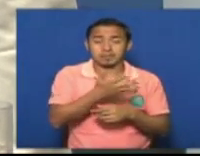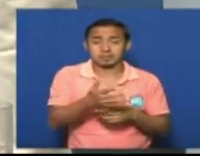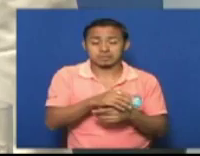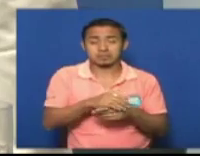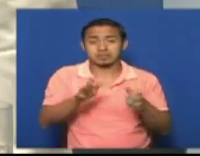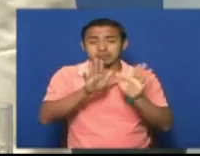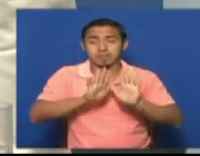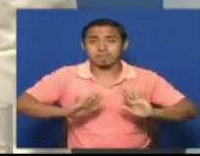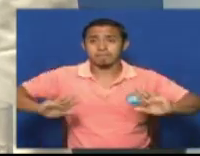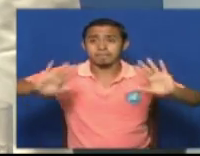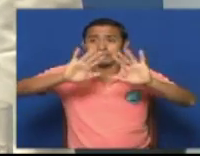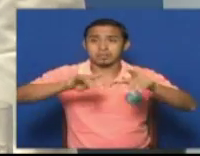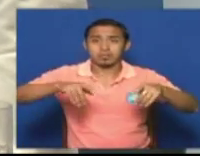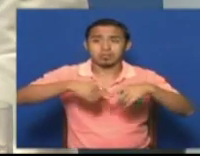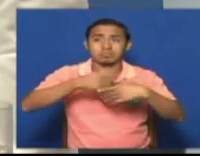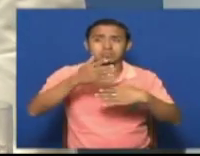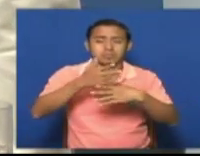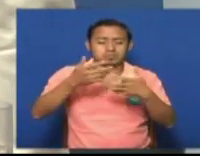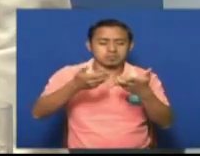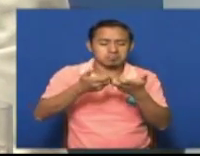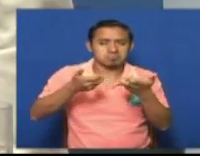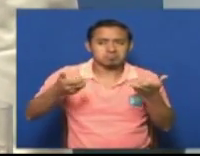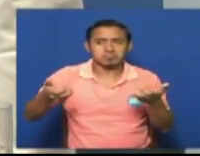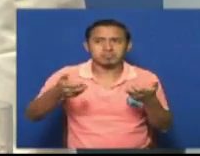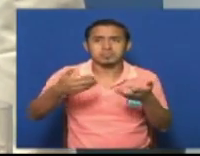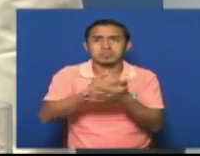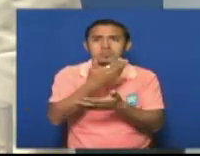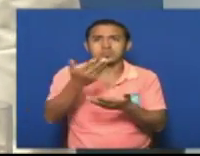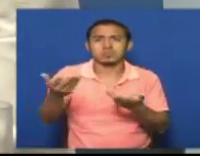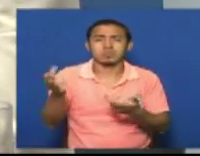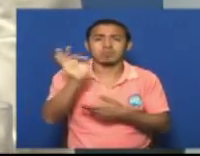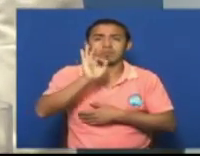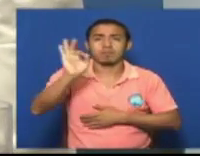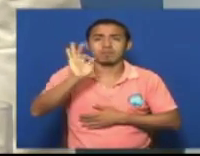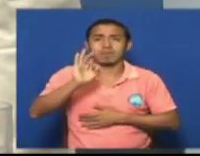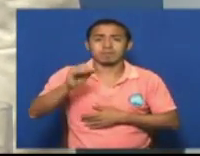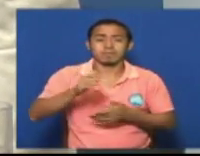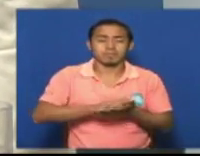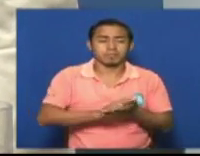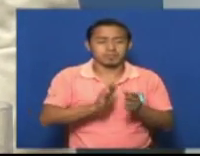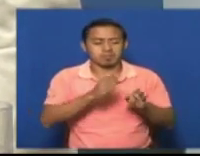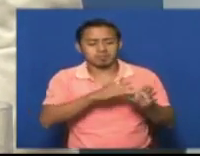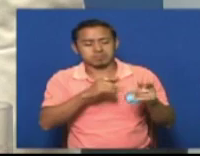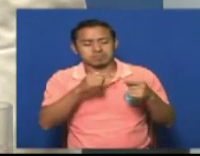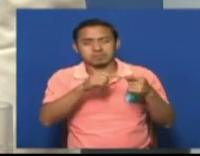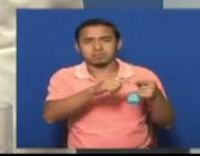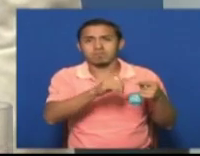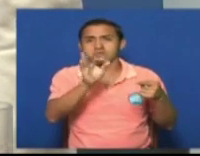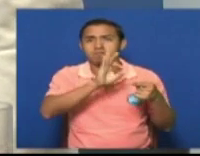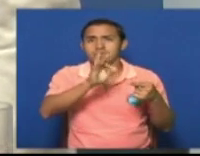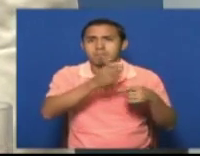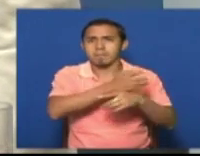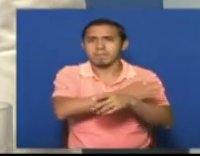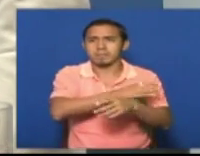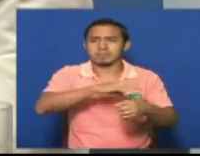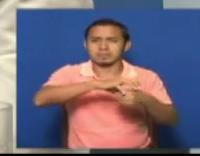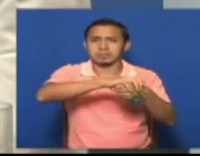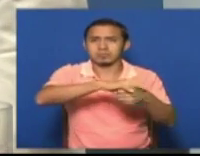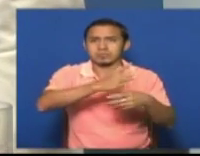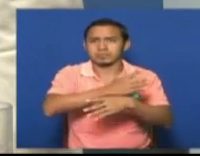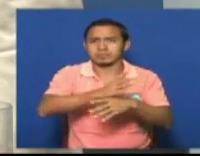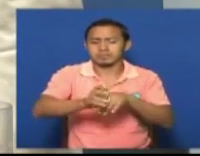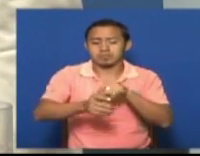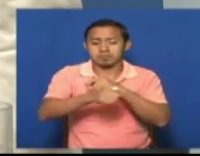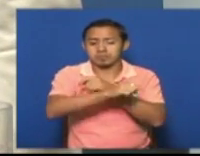paradigma viejo e inaugura un nuevo paradigma rompe el paradigma de la situación irregular de los